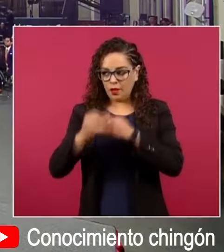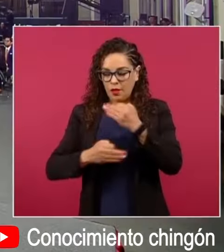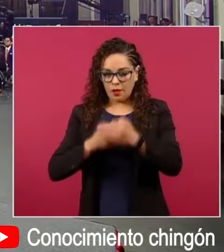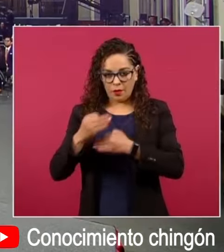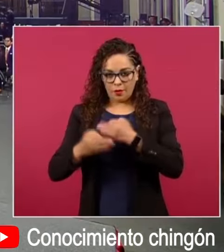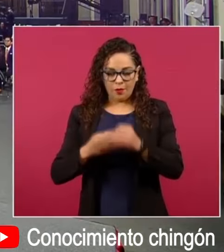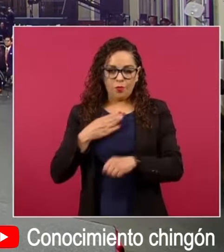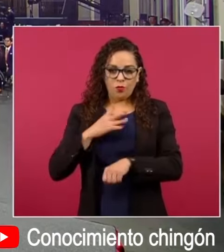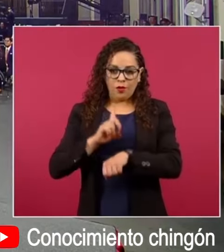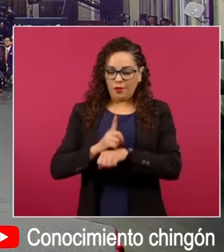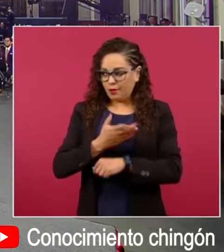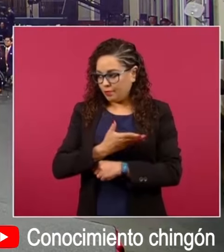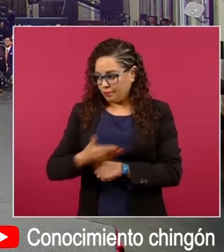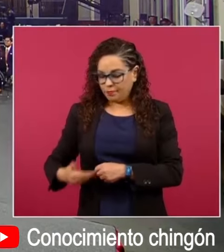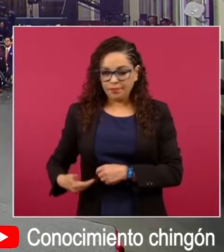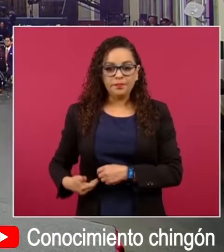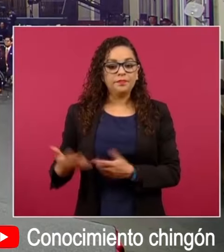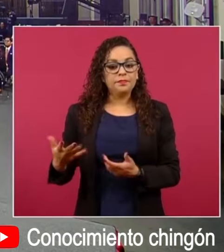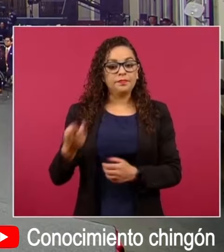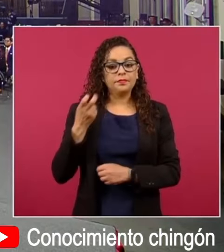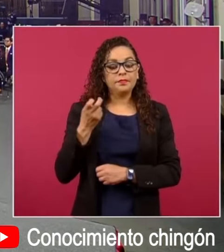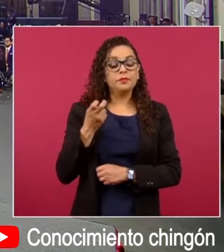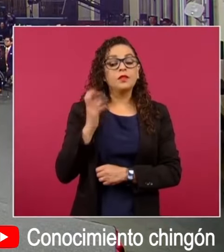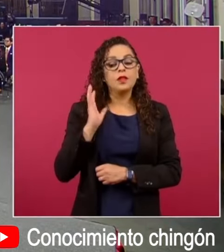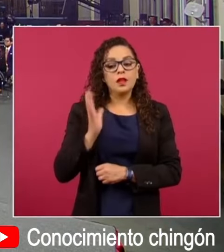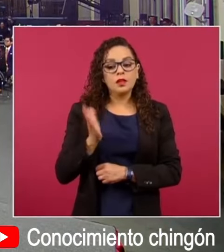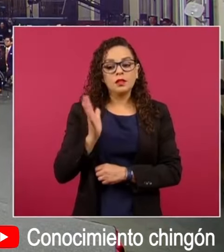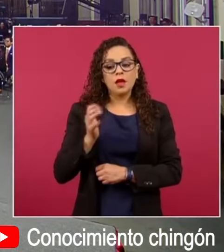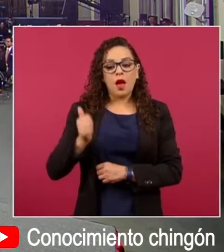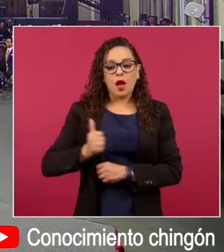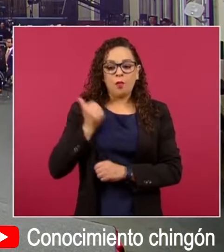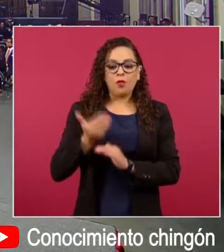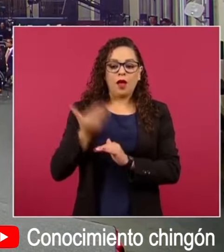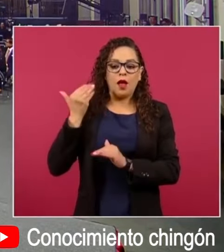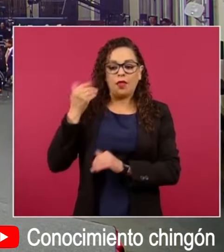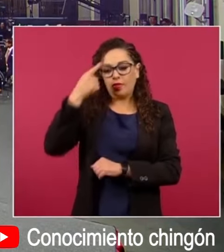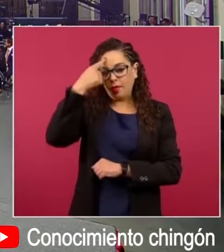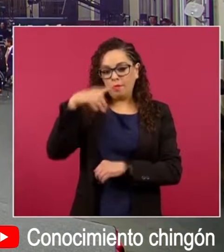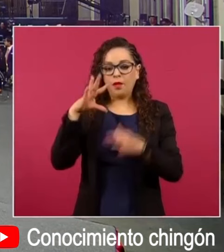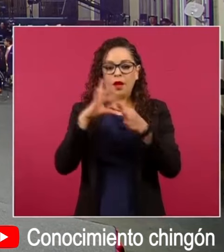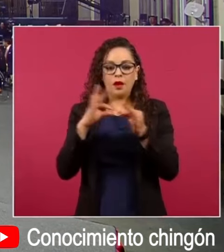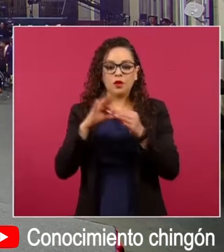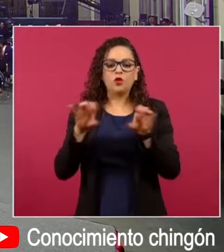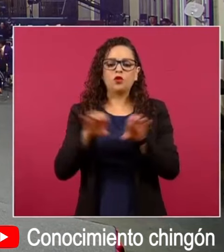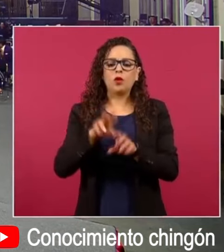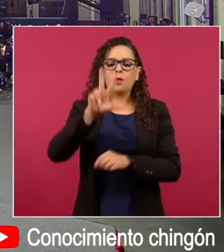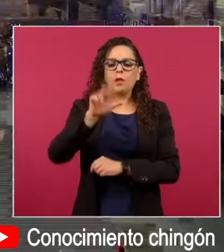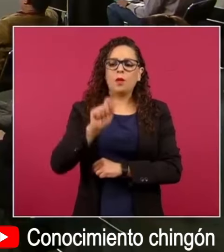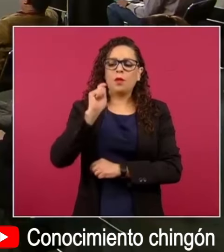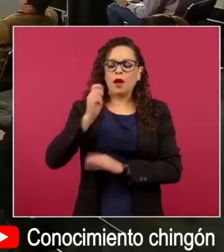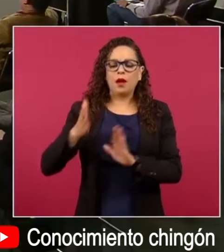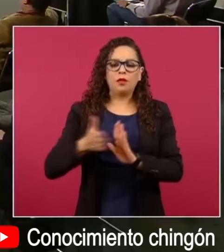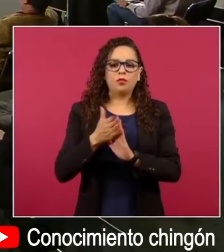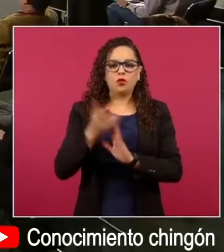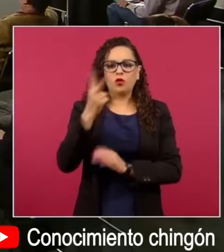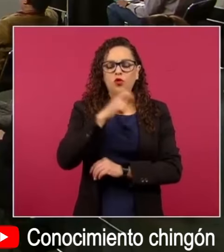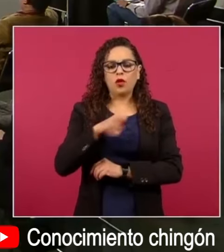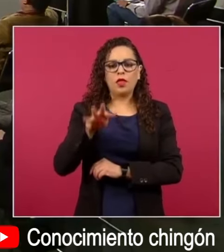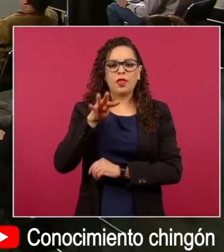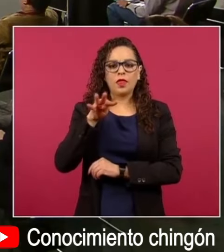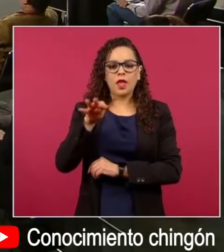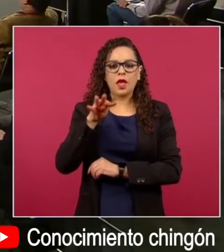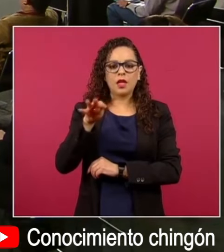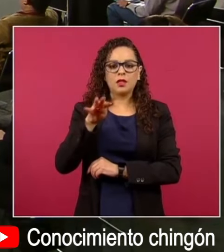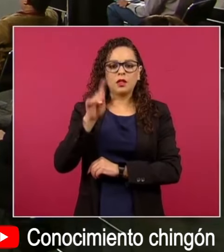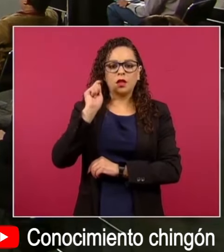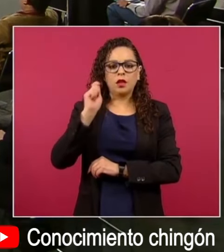A través de estos espacios hemos tenido la oportunidad de hablar con ustedes y de platicar cómo va la construcción de los 219 vagones